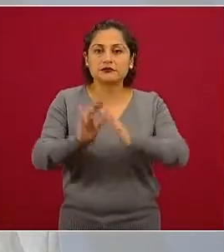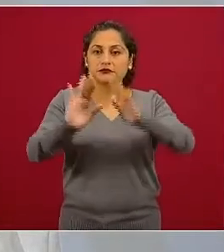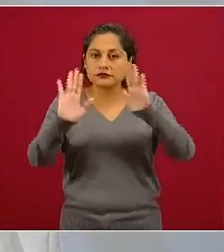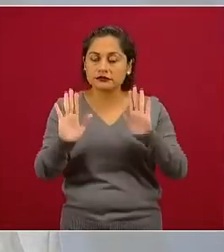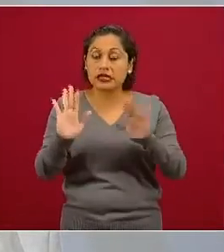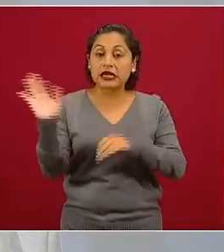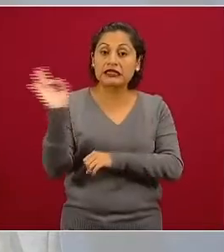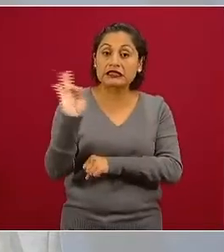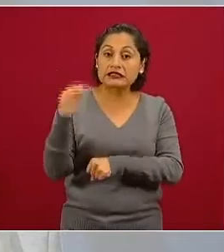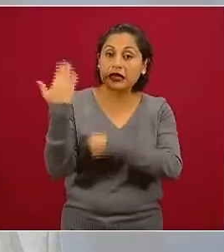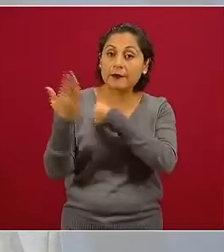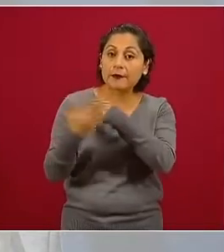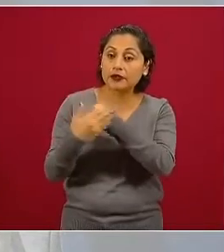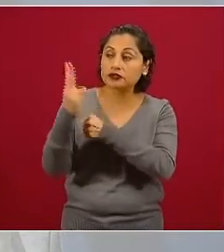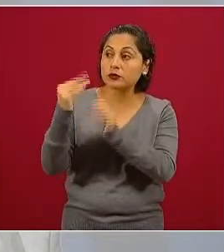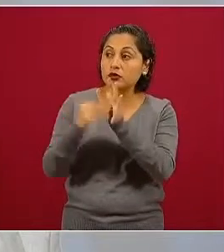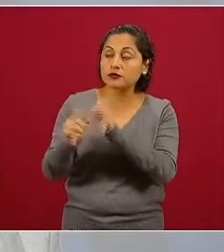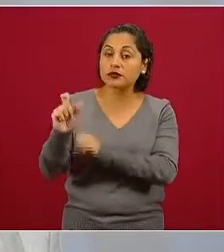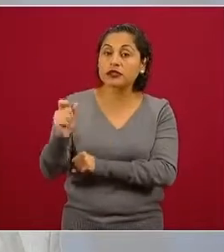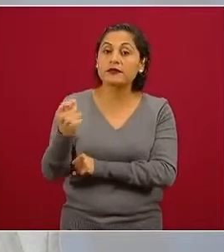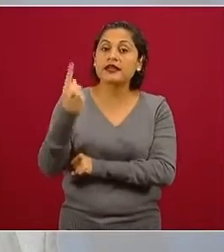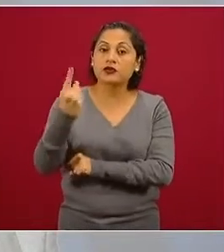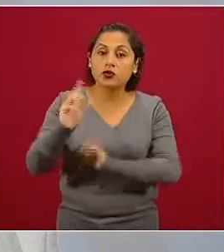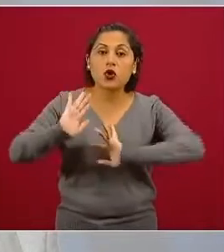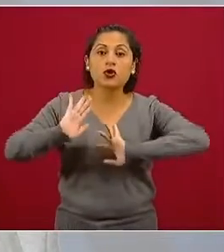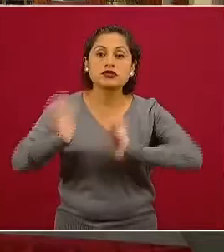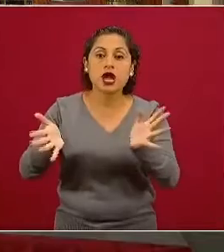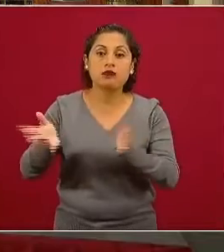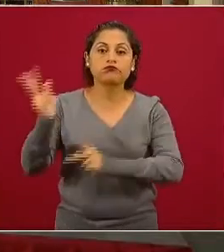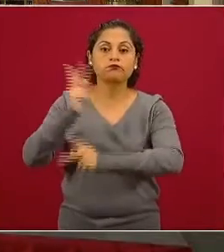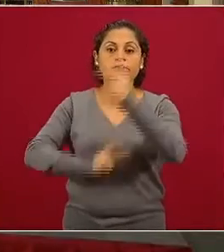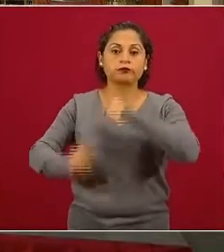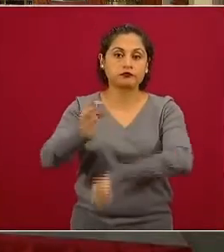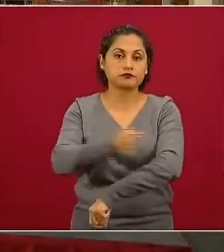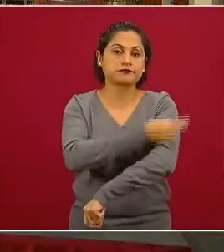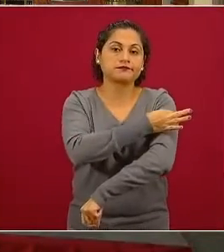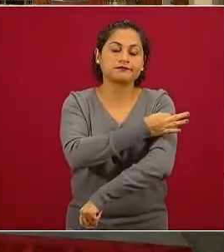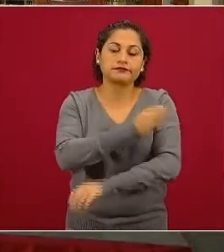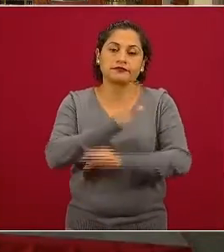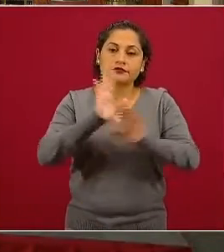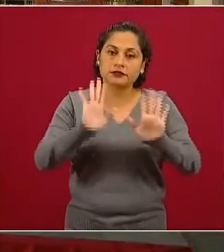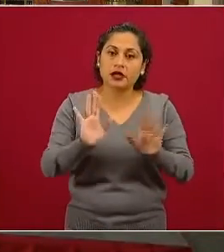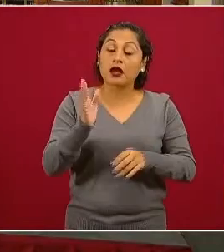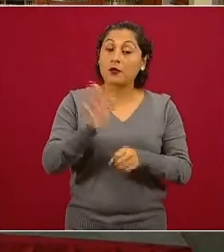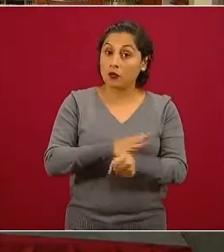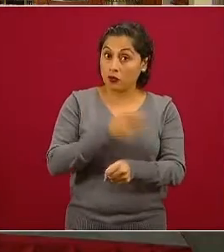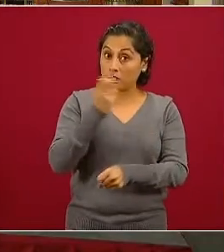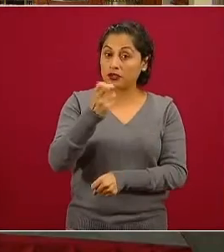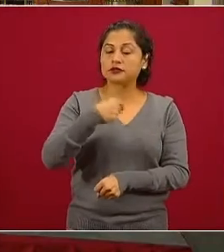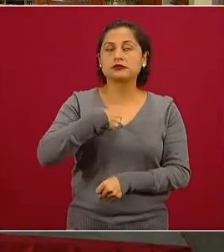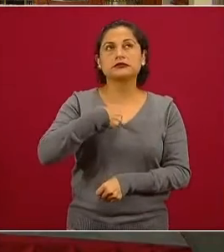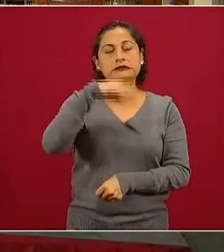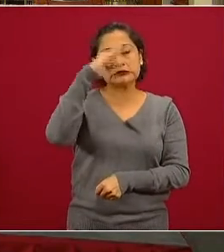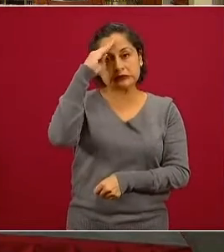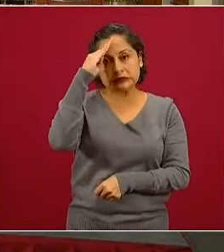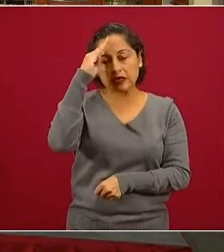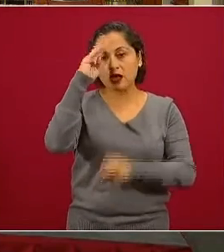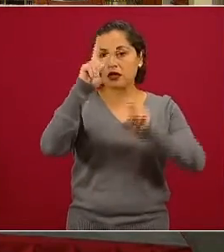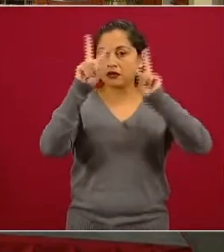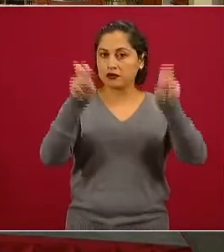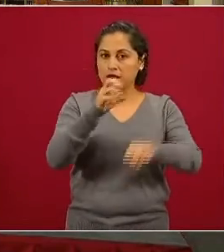30 vacunas candidatas, con 9 que están en las últimas etapas de ensayos clínicos, según la información que ha dado la OMS,